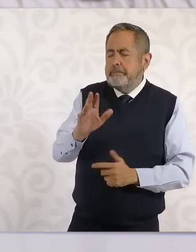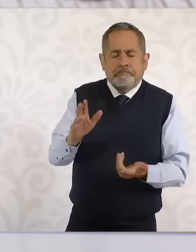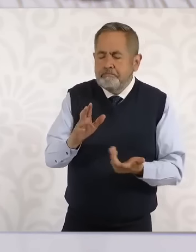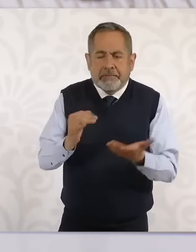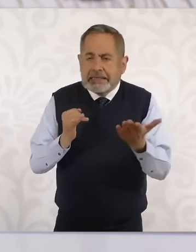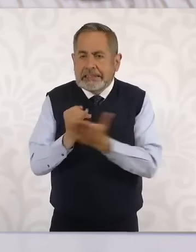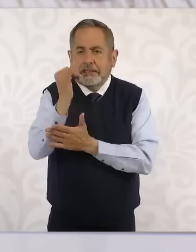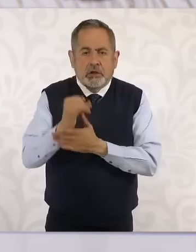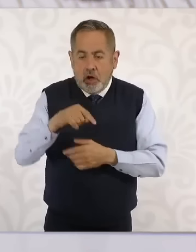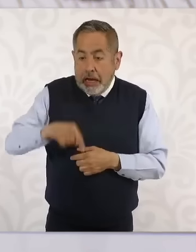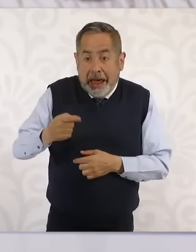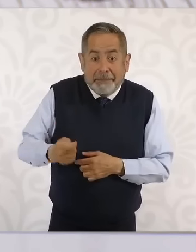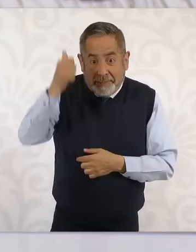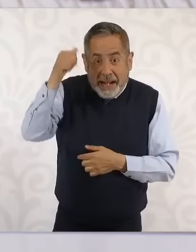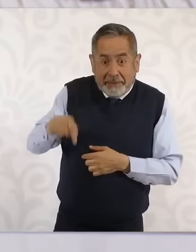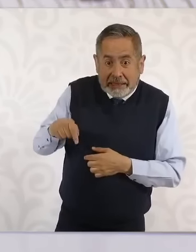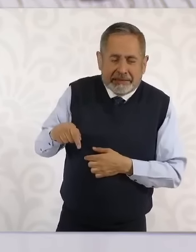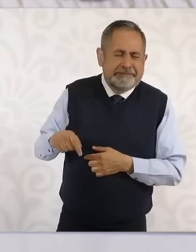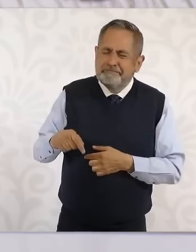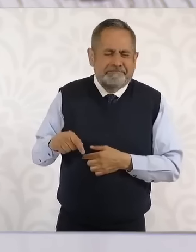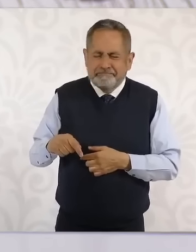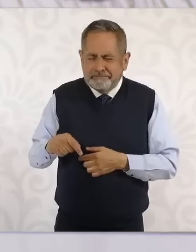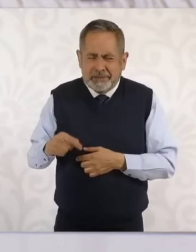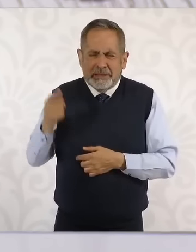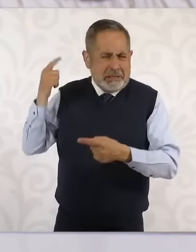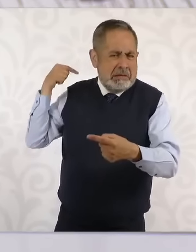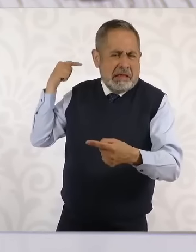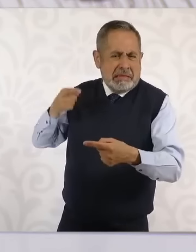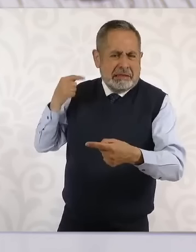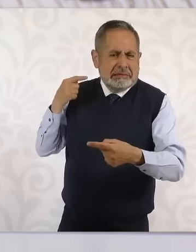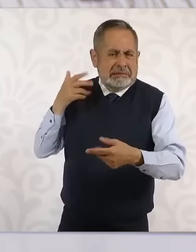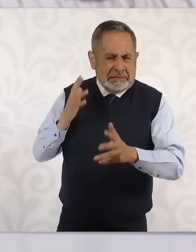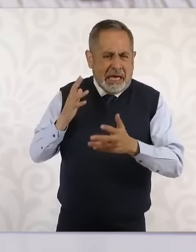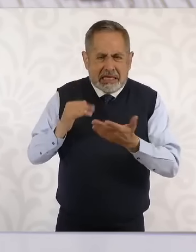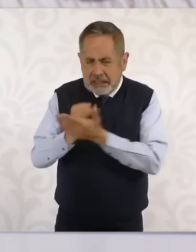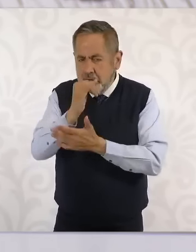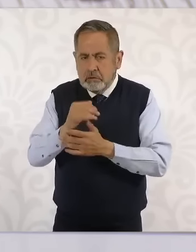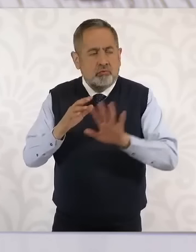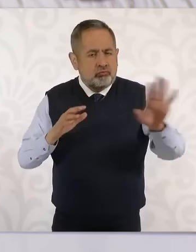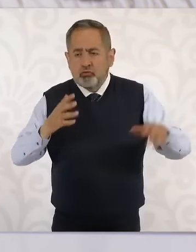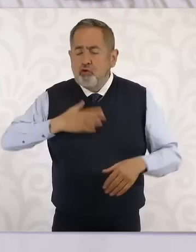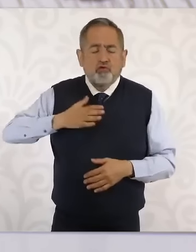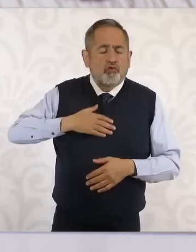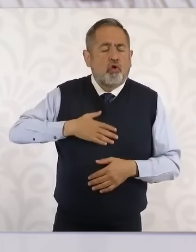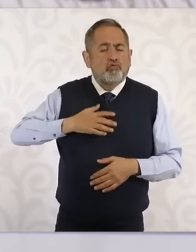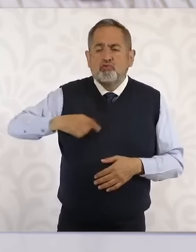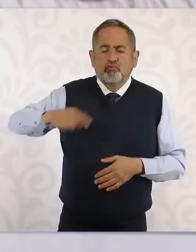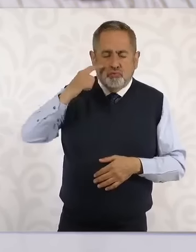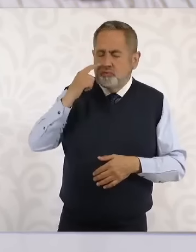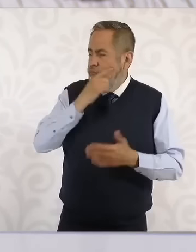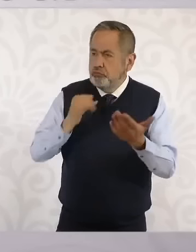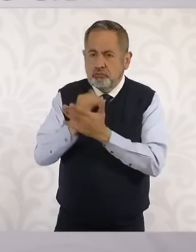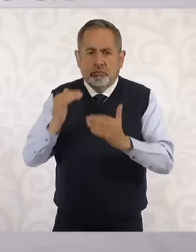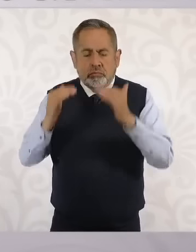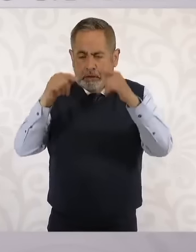es la primera decisión que toma el Consejo Nacional de Seguridad, pues tiene que ver con decisiones soberanas. ¿Es importante para México